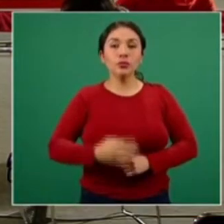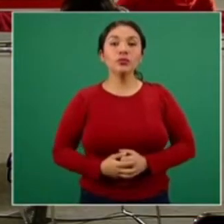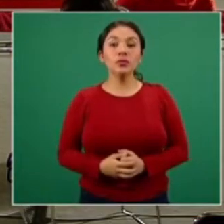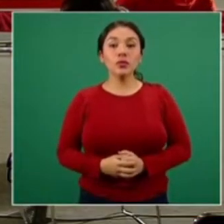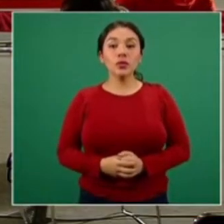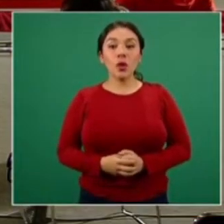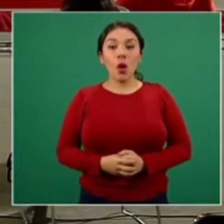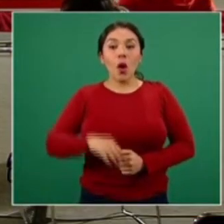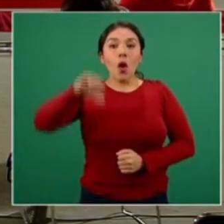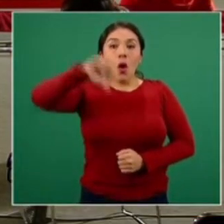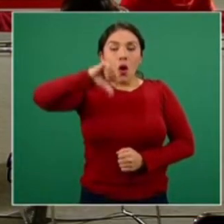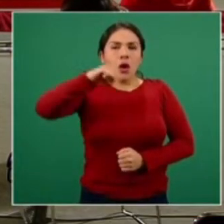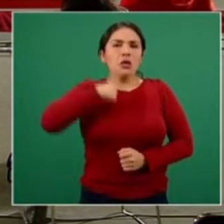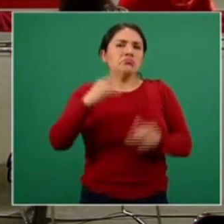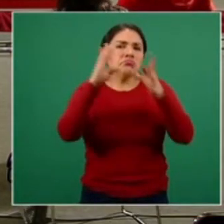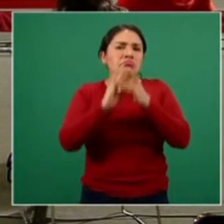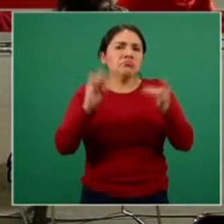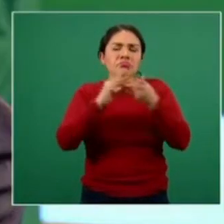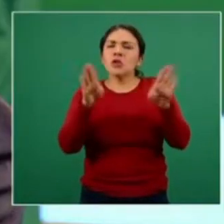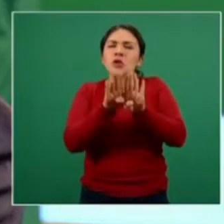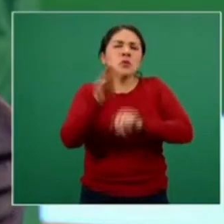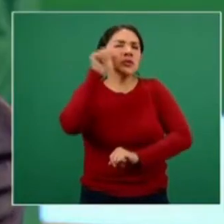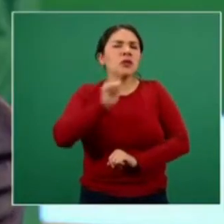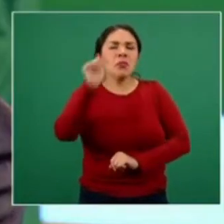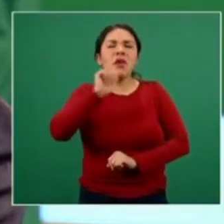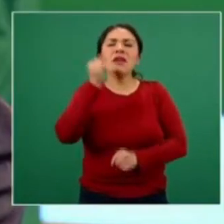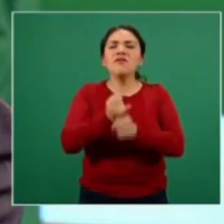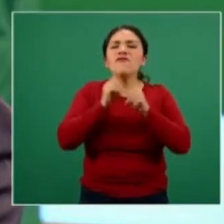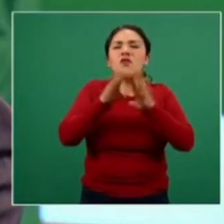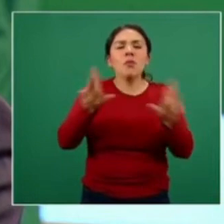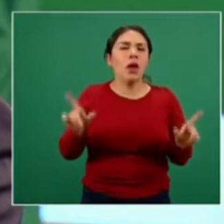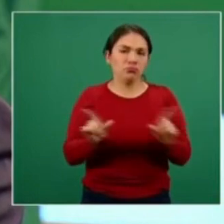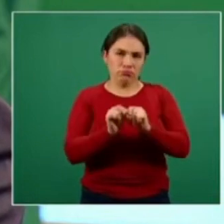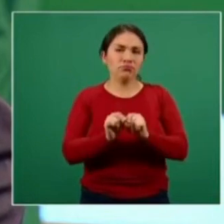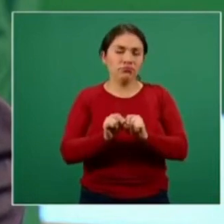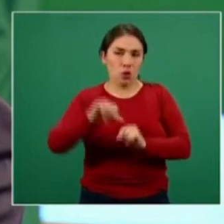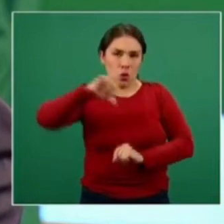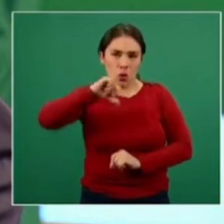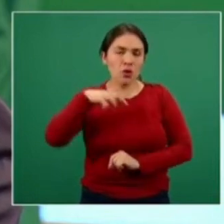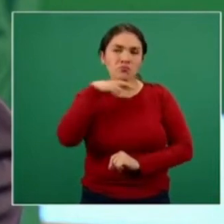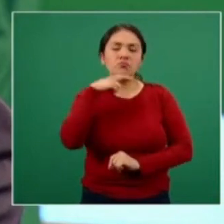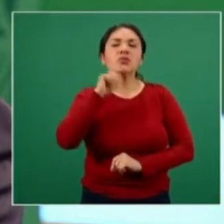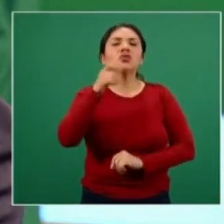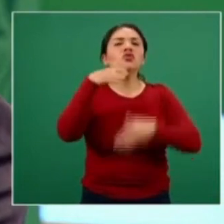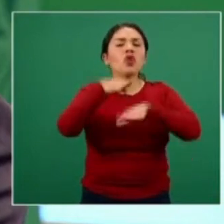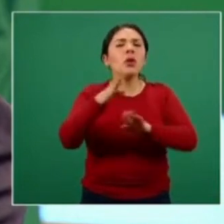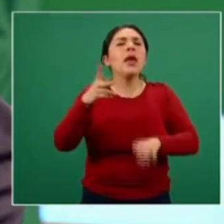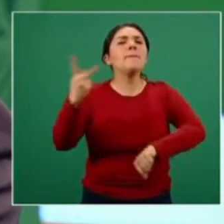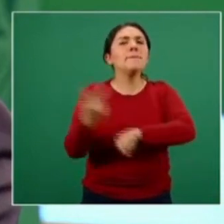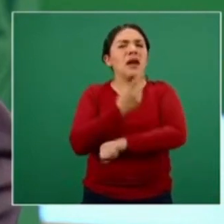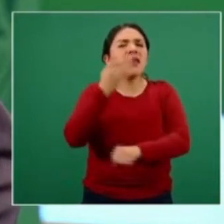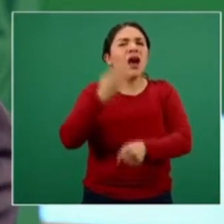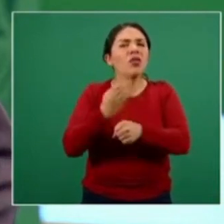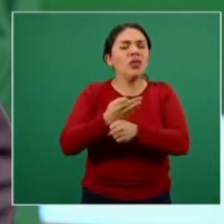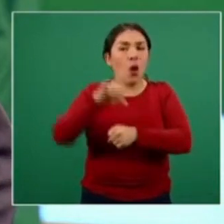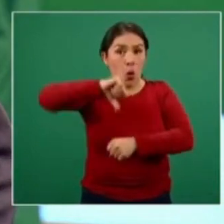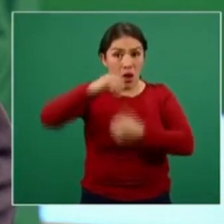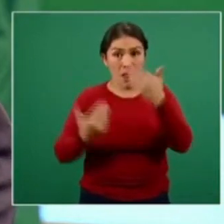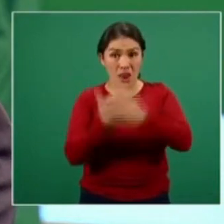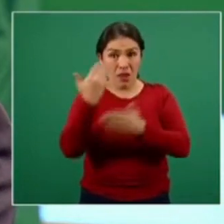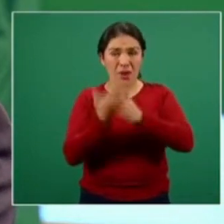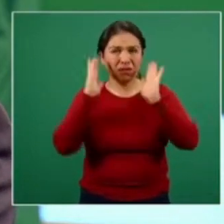Hoy comentaremos, como siempre, el informe técnico, que será más breve, sobre la realidad epidemiológica. Esta misma mañana,